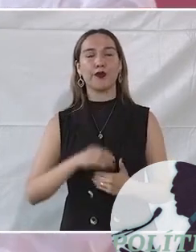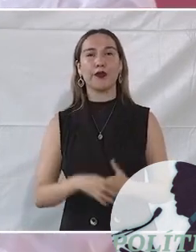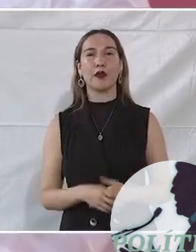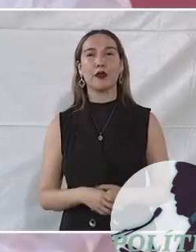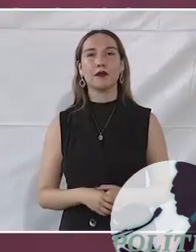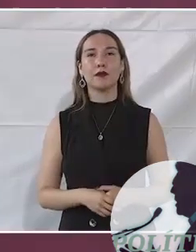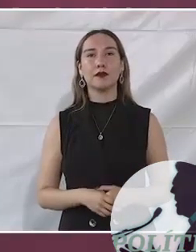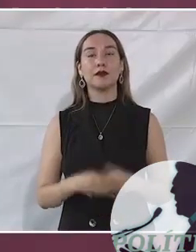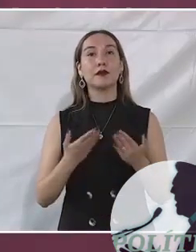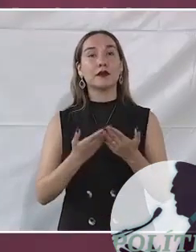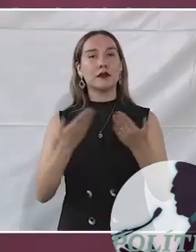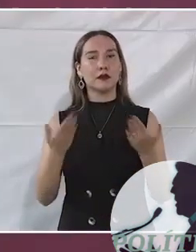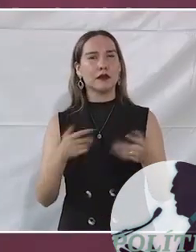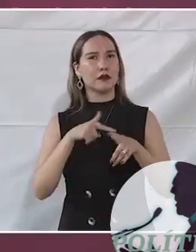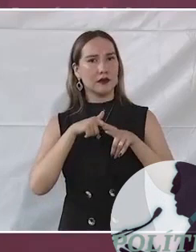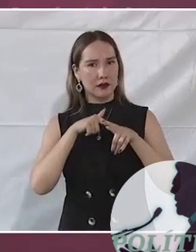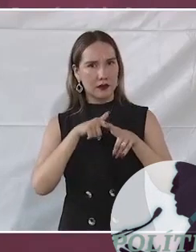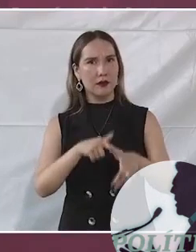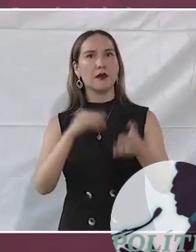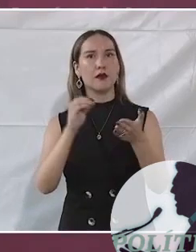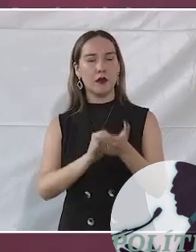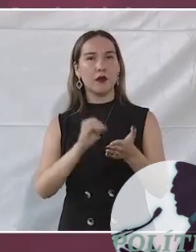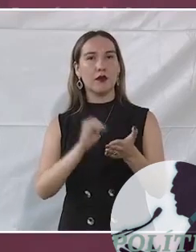con el programa de becas.